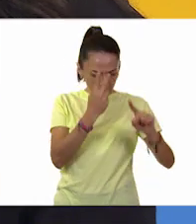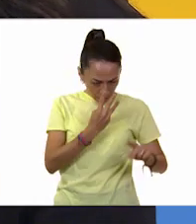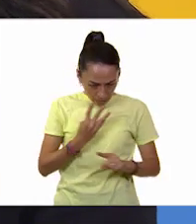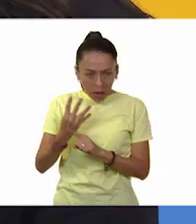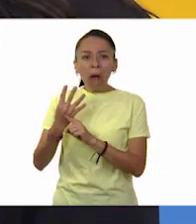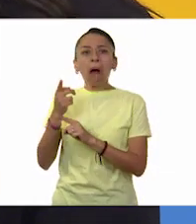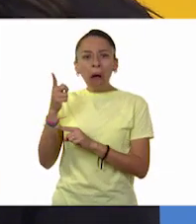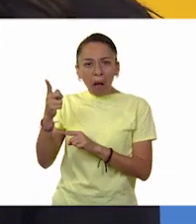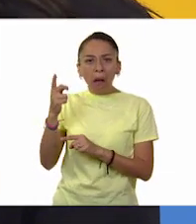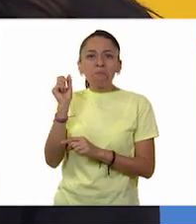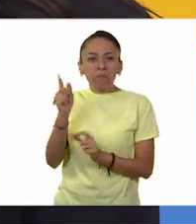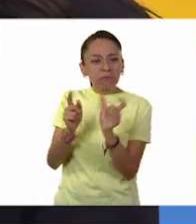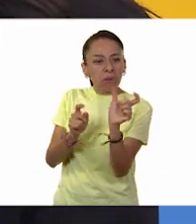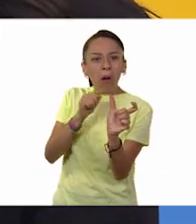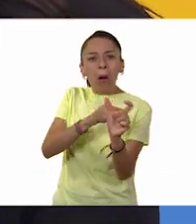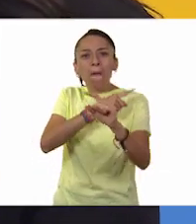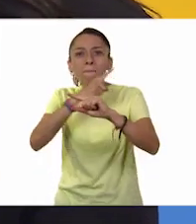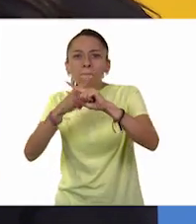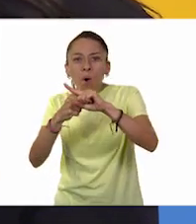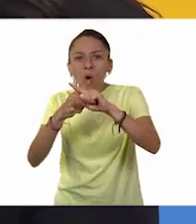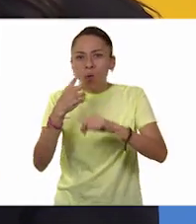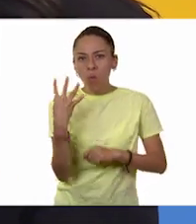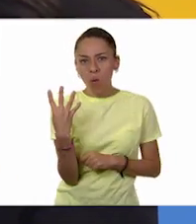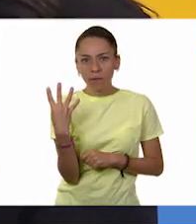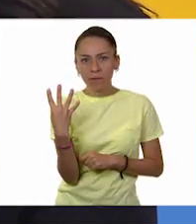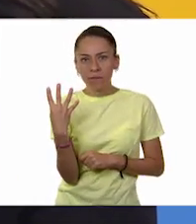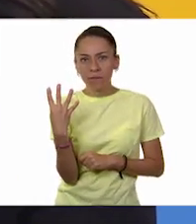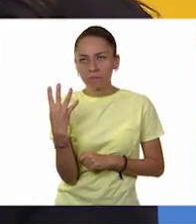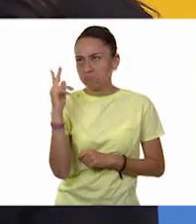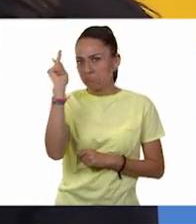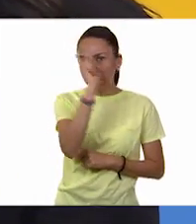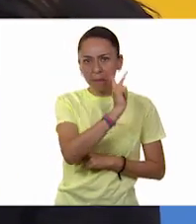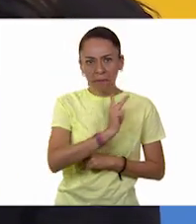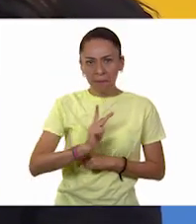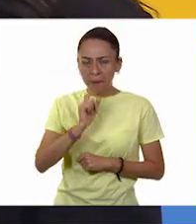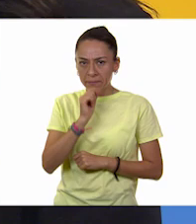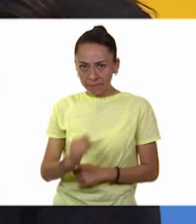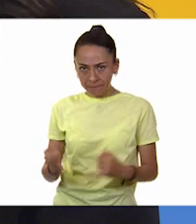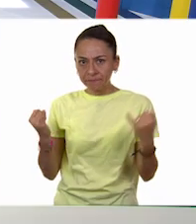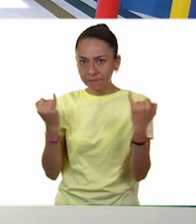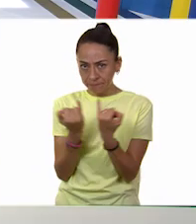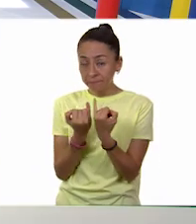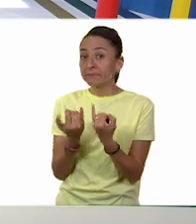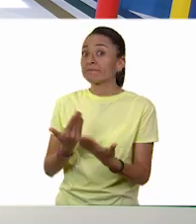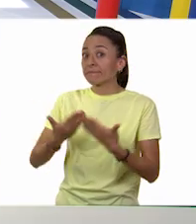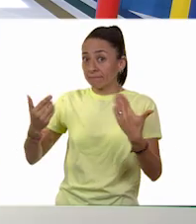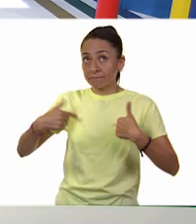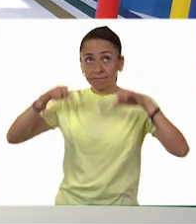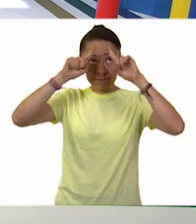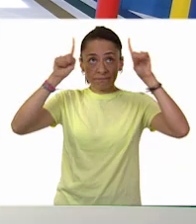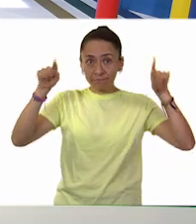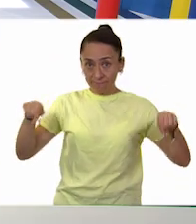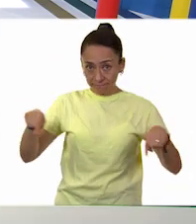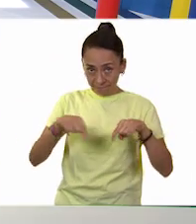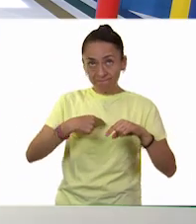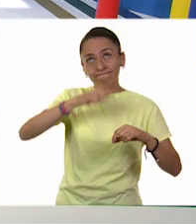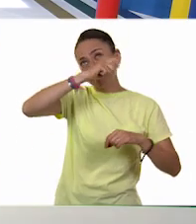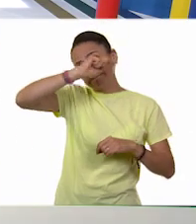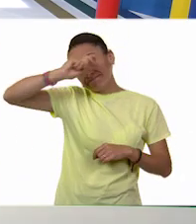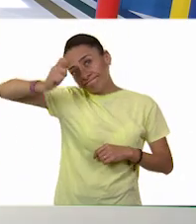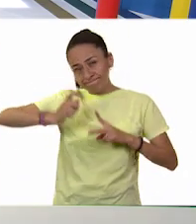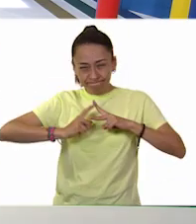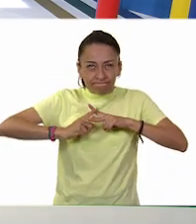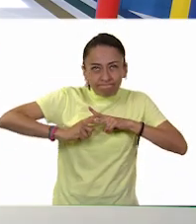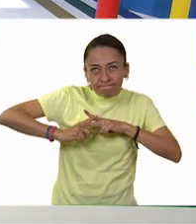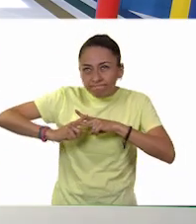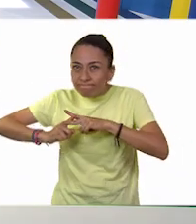que tenemos. Y entonces voy a hacer en el pizarrón mi operación, maestra. ¿Puedo? Adelante, María.